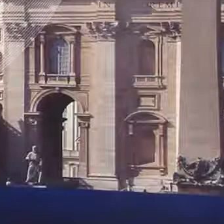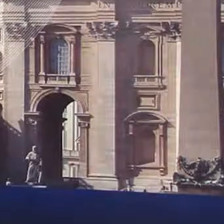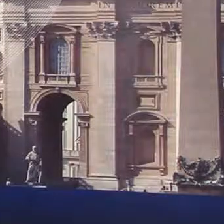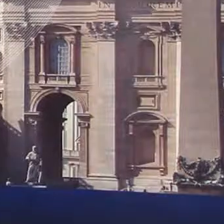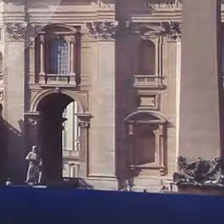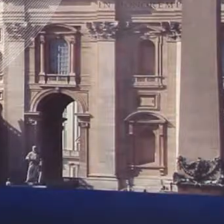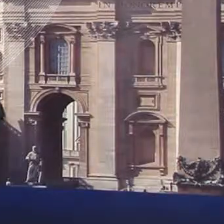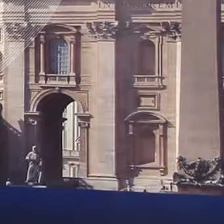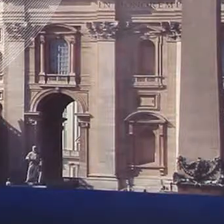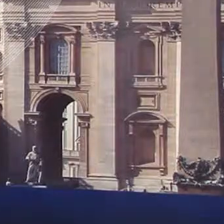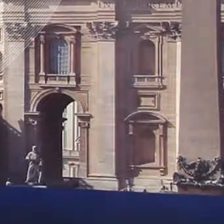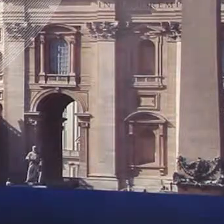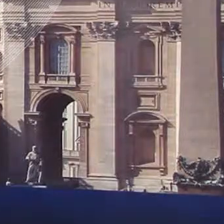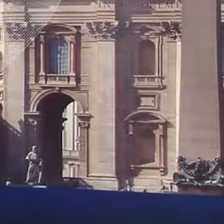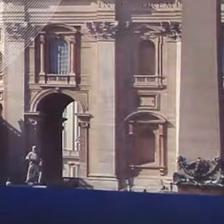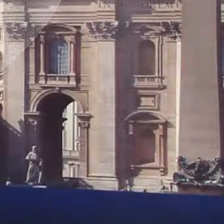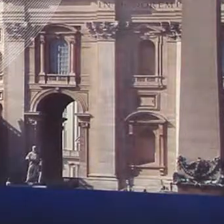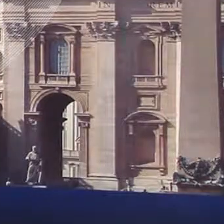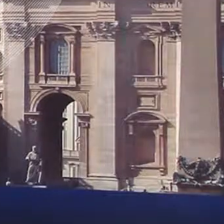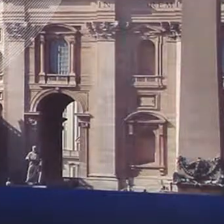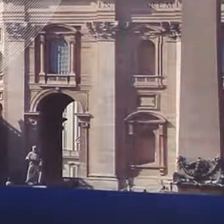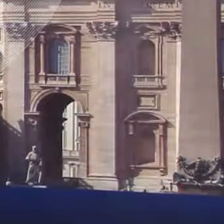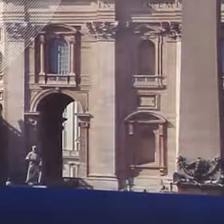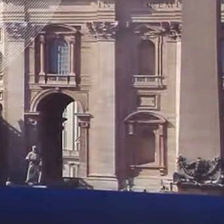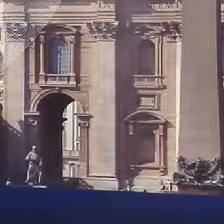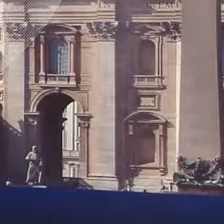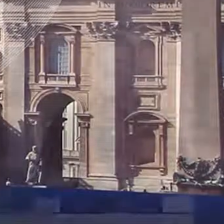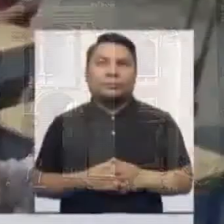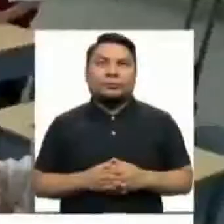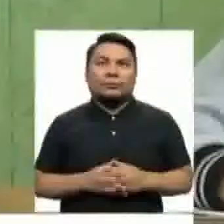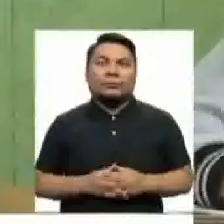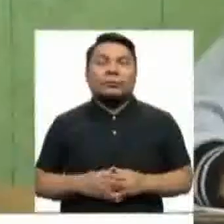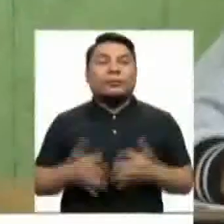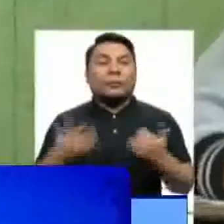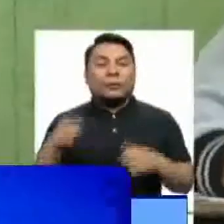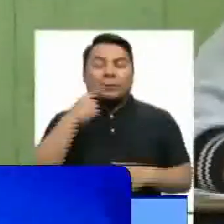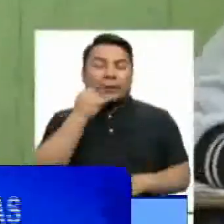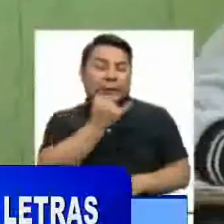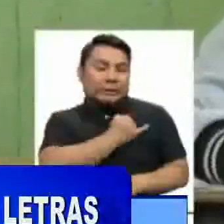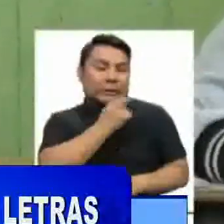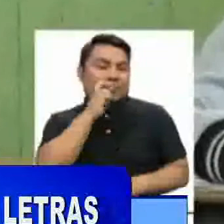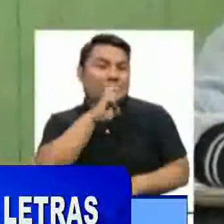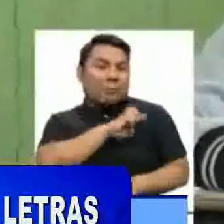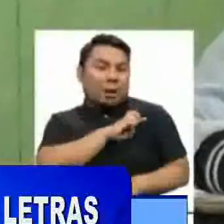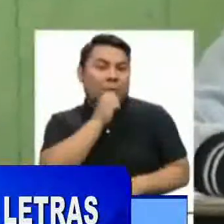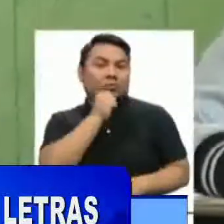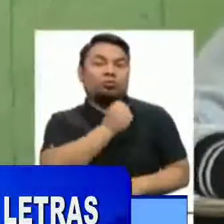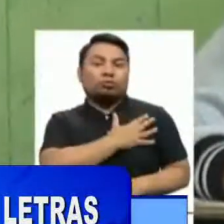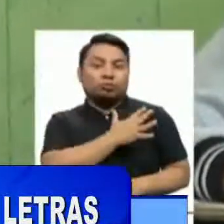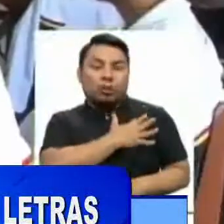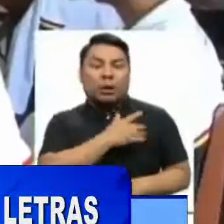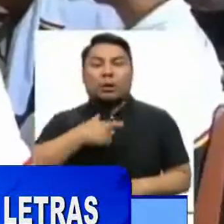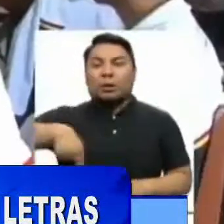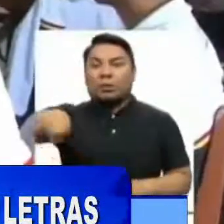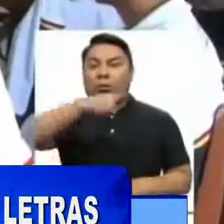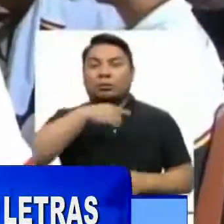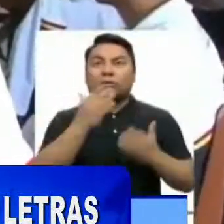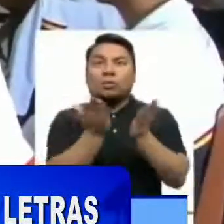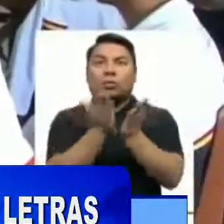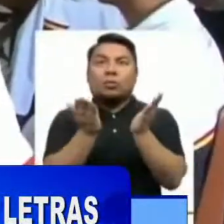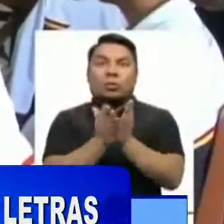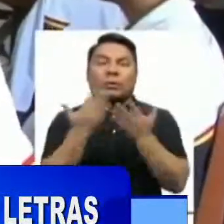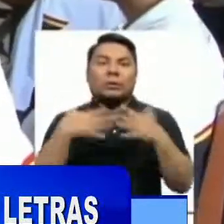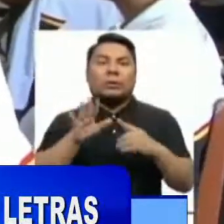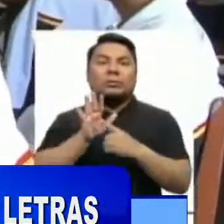Gestión Pedagógica del Ministerio de Educación. Igual que en inicial y primaria, las notas en las libretas de los estudiantes de secundaria